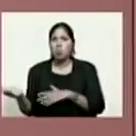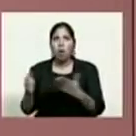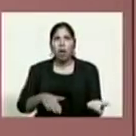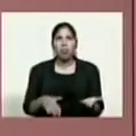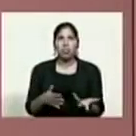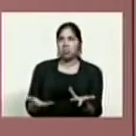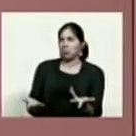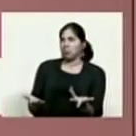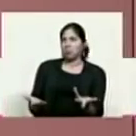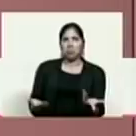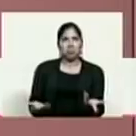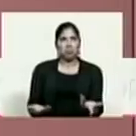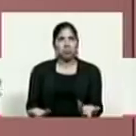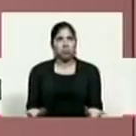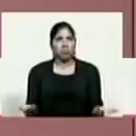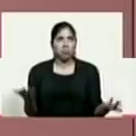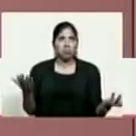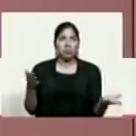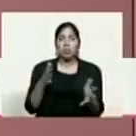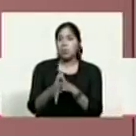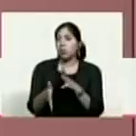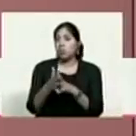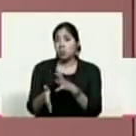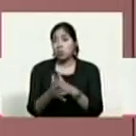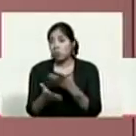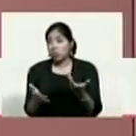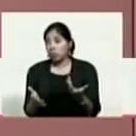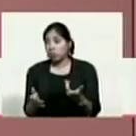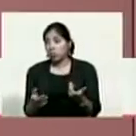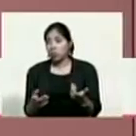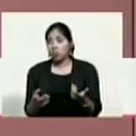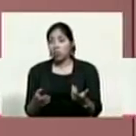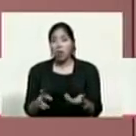¿Qué pasó con los otros? Resucitaron.